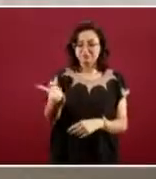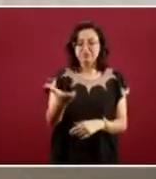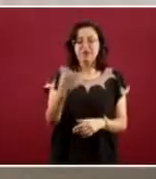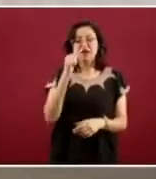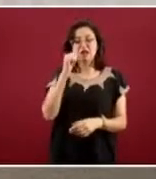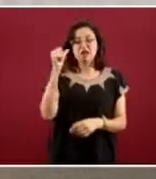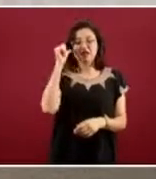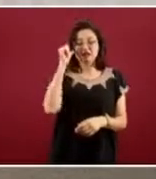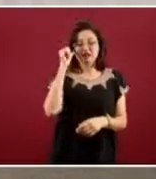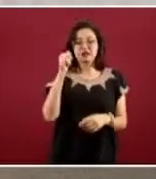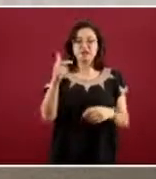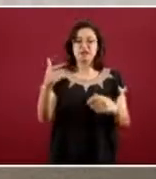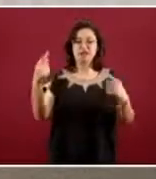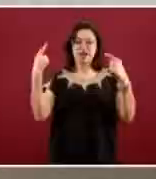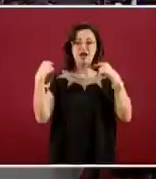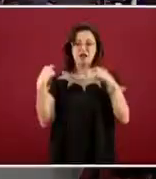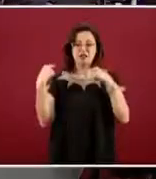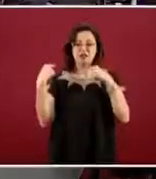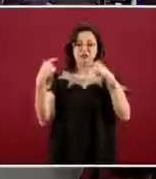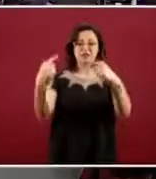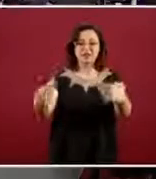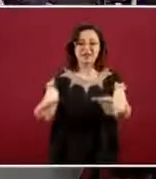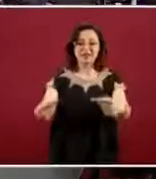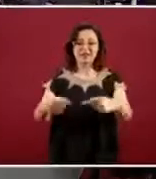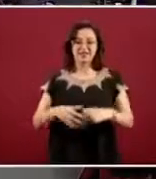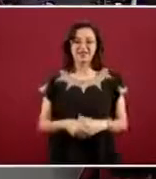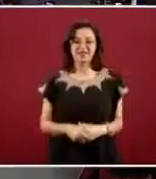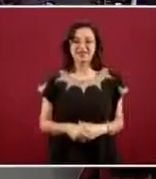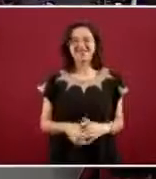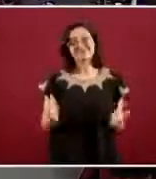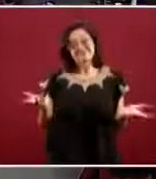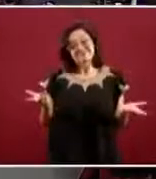pendiente ayer, y nos vamos a ir de atrás para adelante.